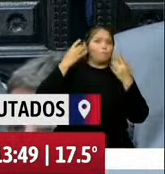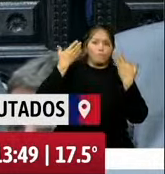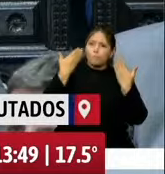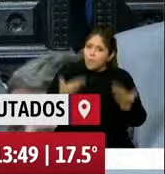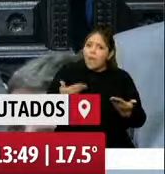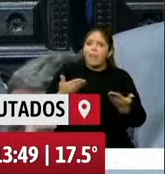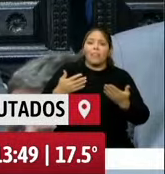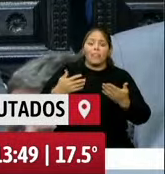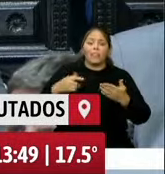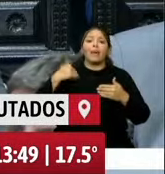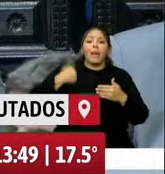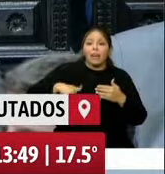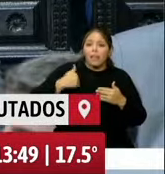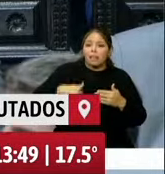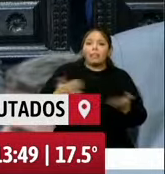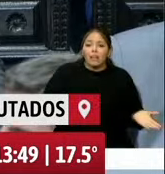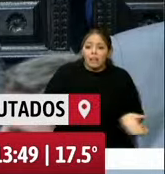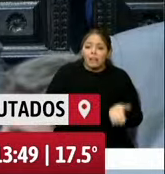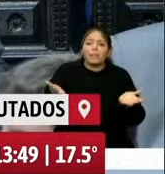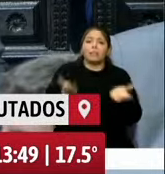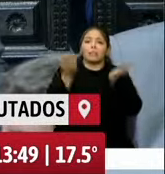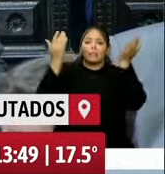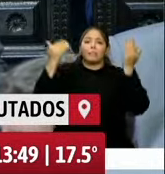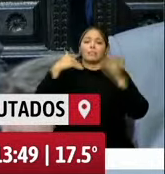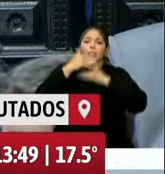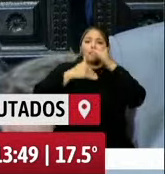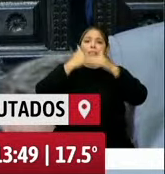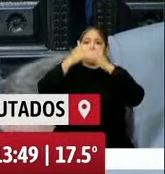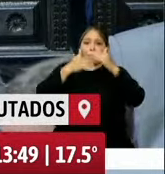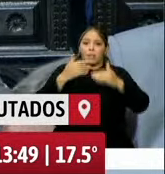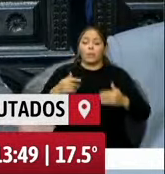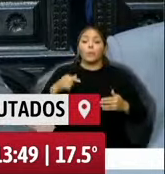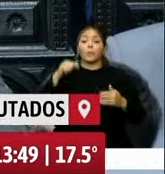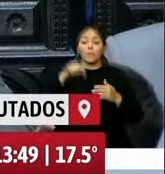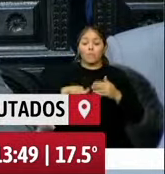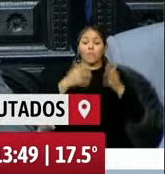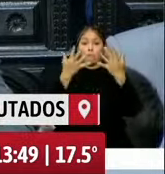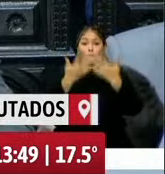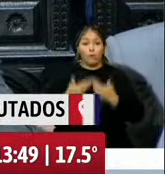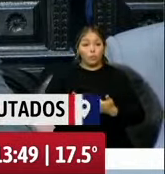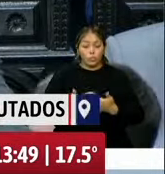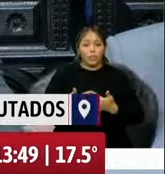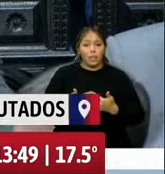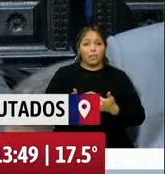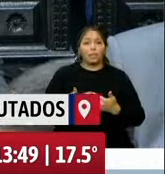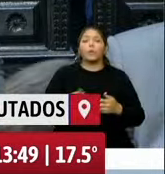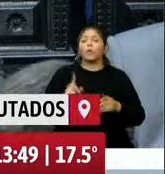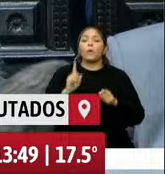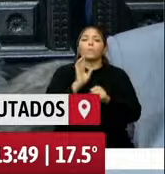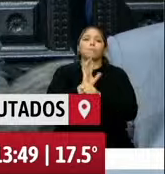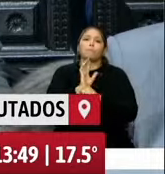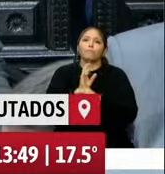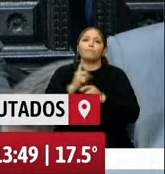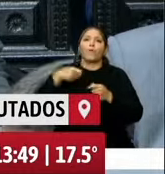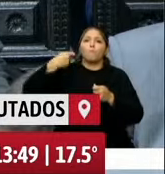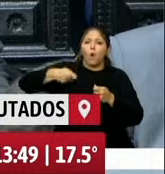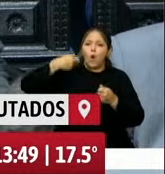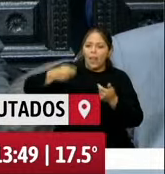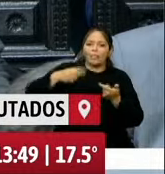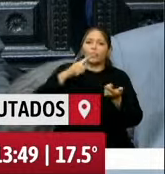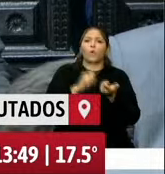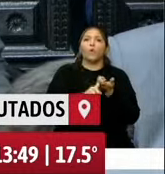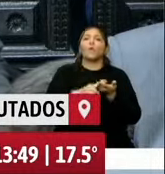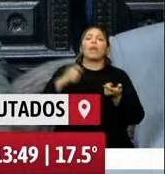o fijando nuevos impuestos lo que está tratando de explicar experte que esto eh de largo plazo lo que va a buscar es